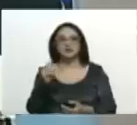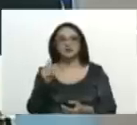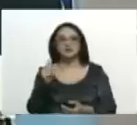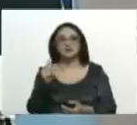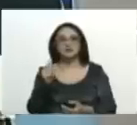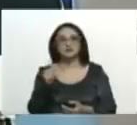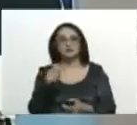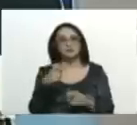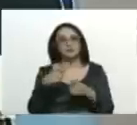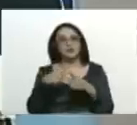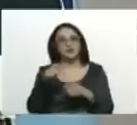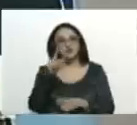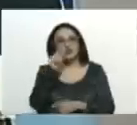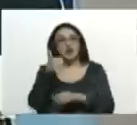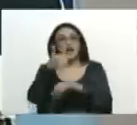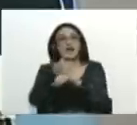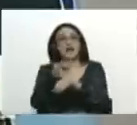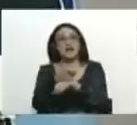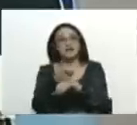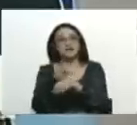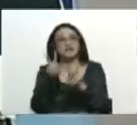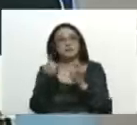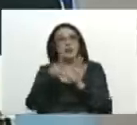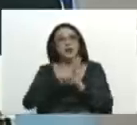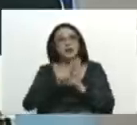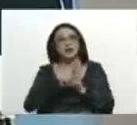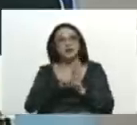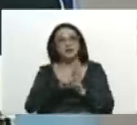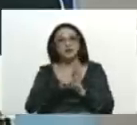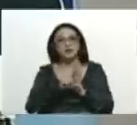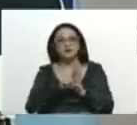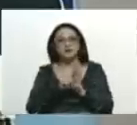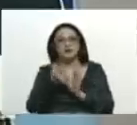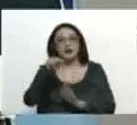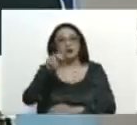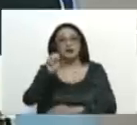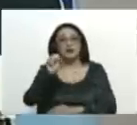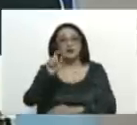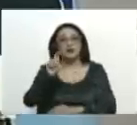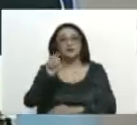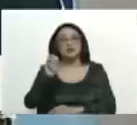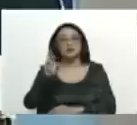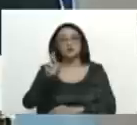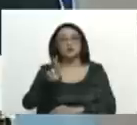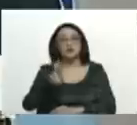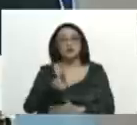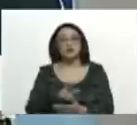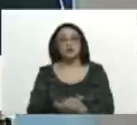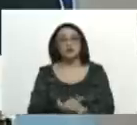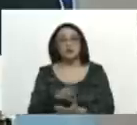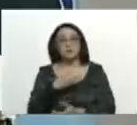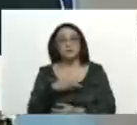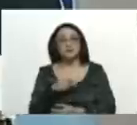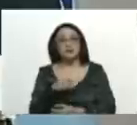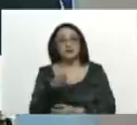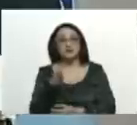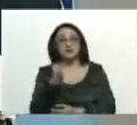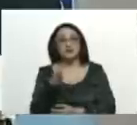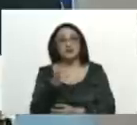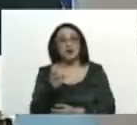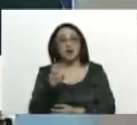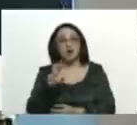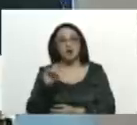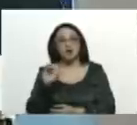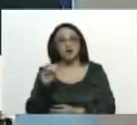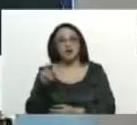Salazar Guerrero gerente general de asuntos legales Néstor Rolando astudillo Leal presidente de la subderúrgica del